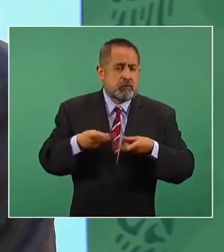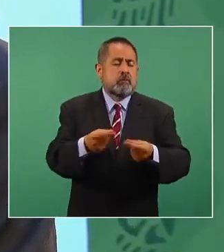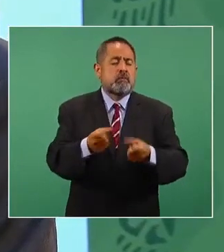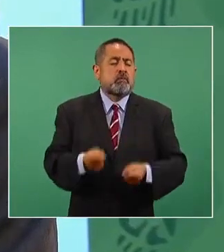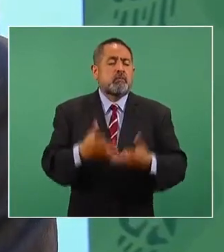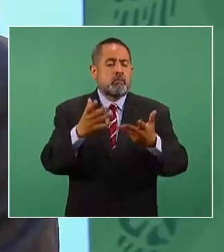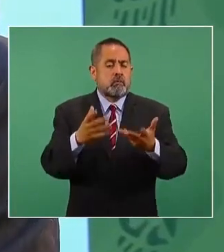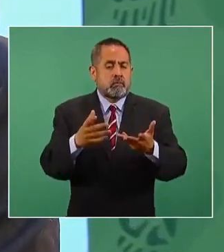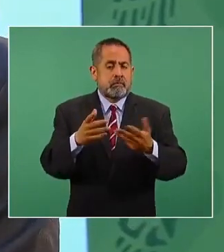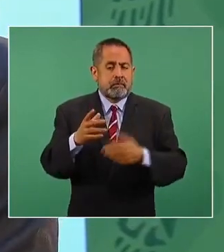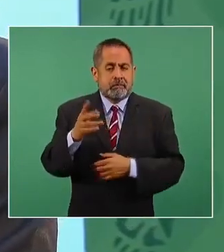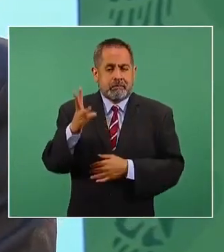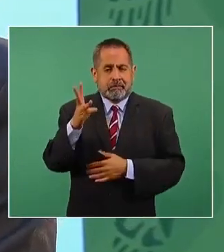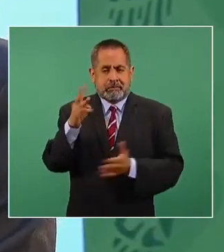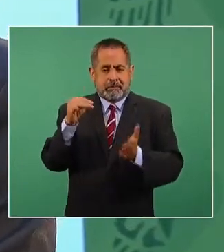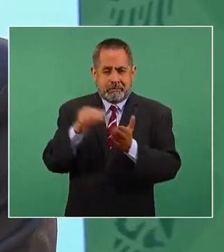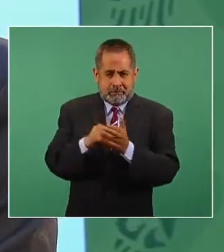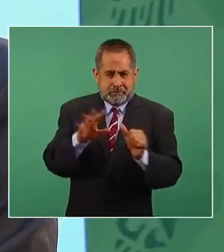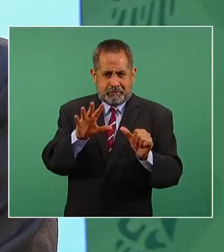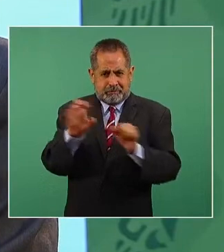presupuesto de